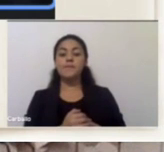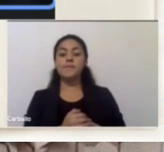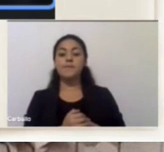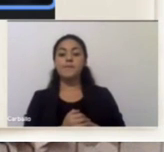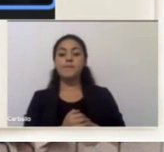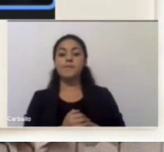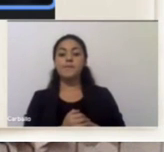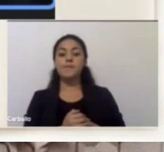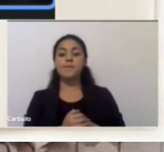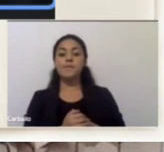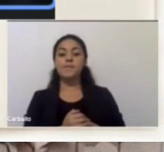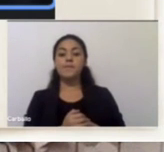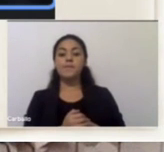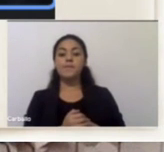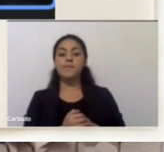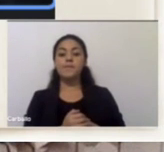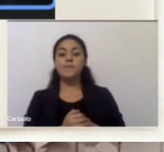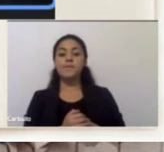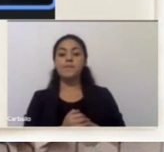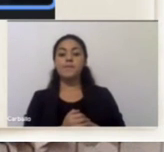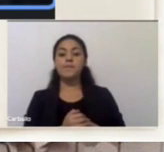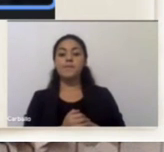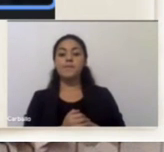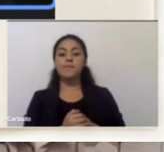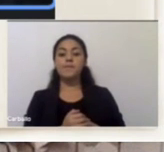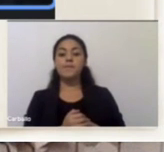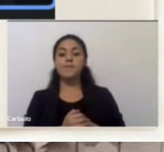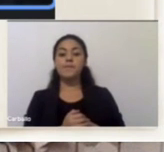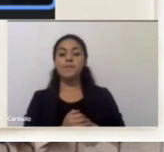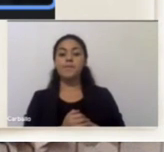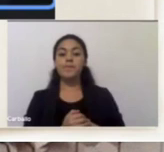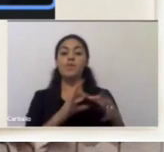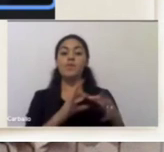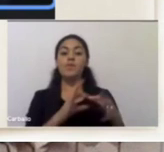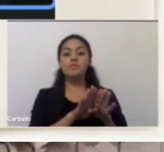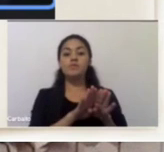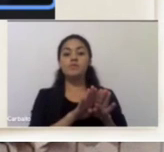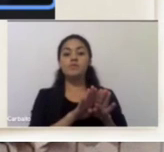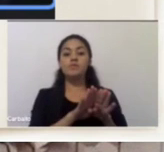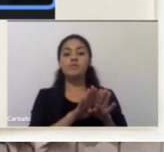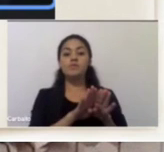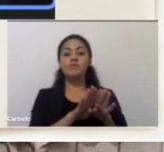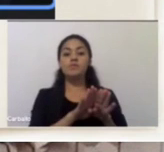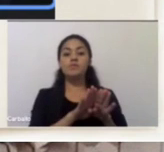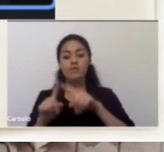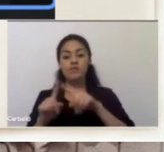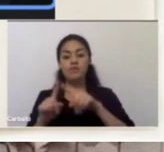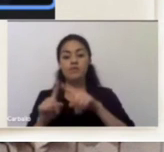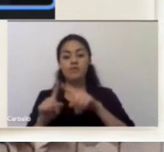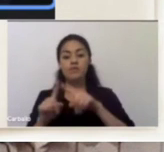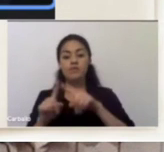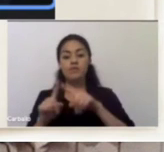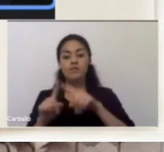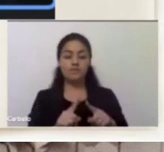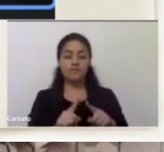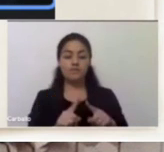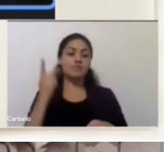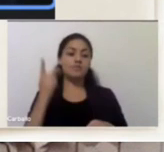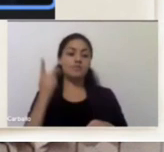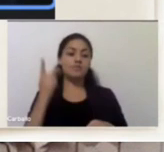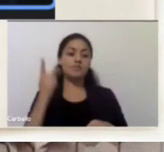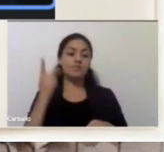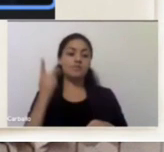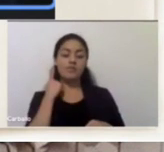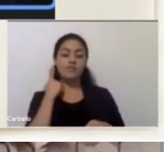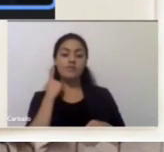su candidato, muchos de estos fueron ya resueltos por el Tribunal Estatal Electoral.